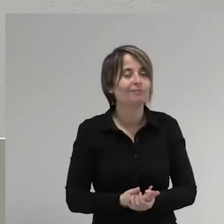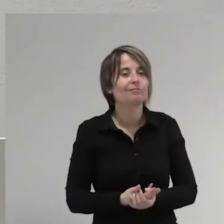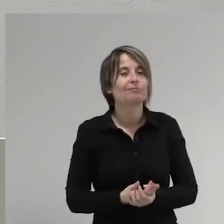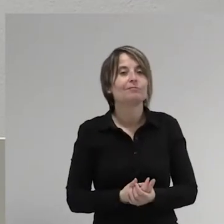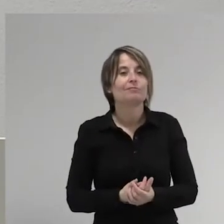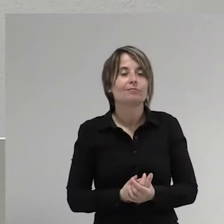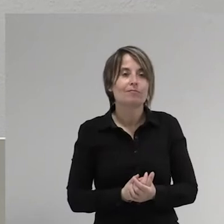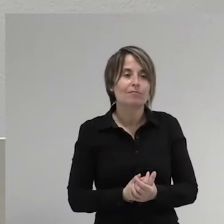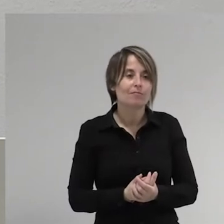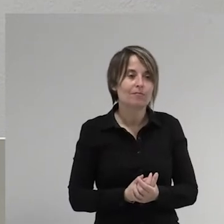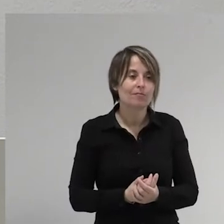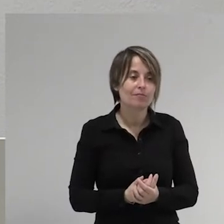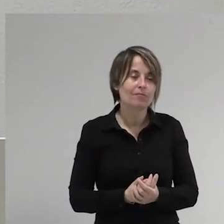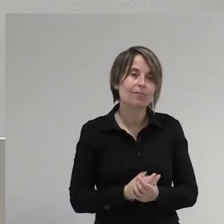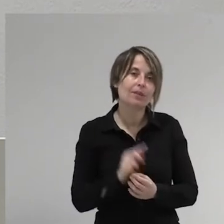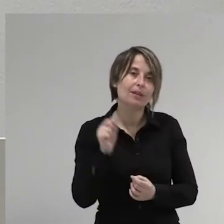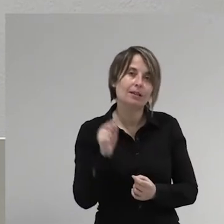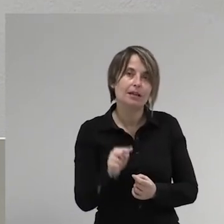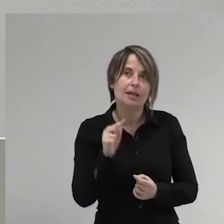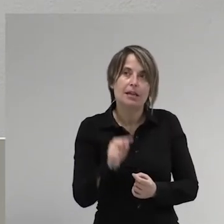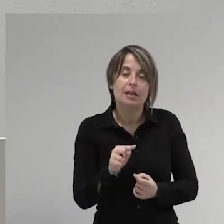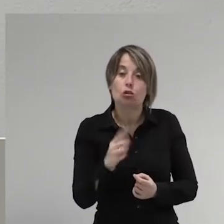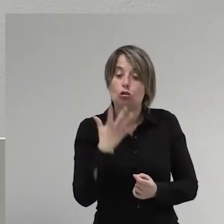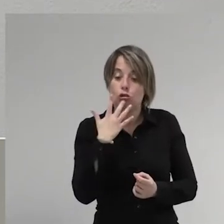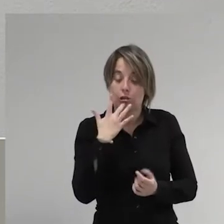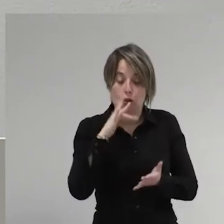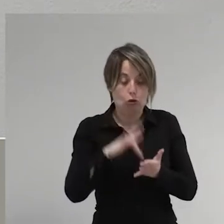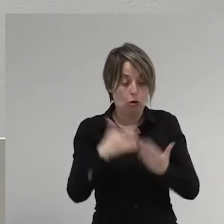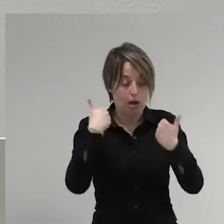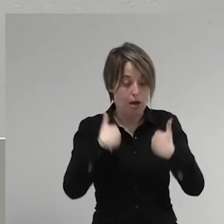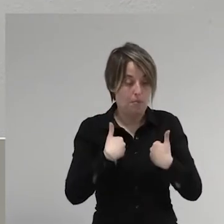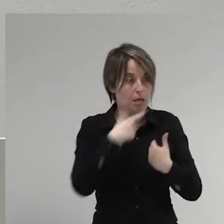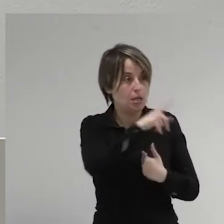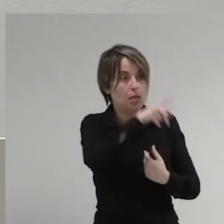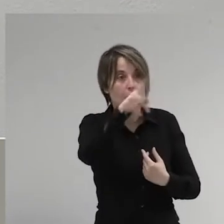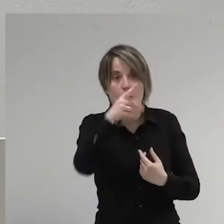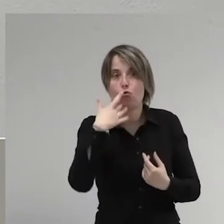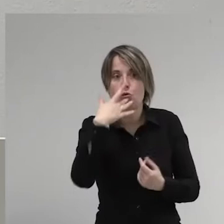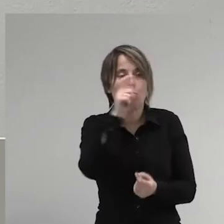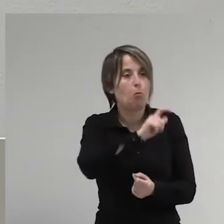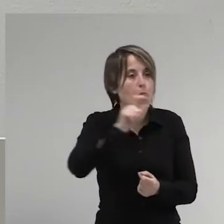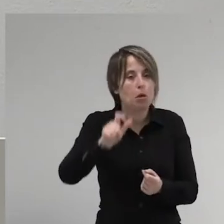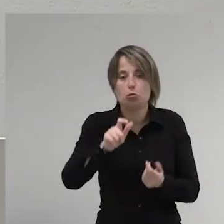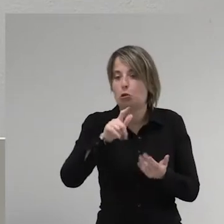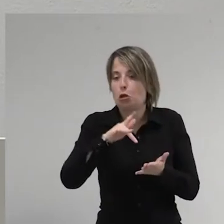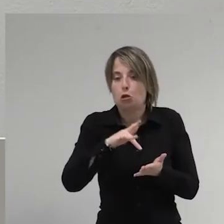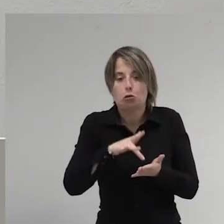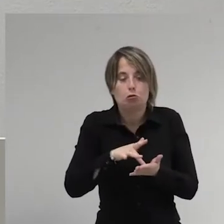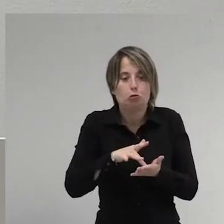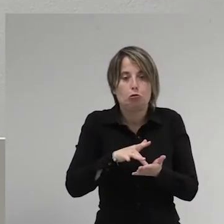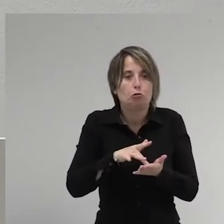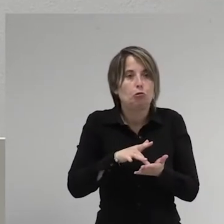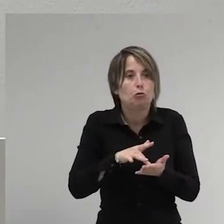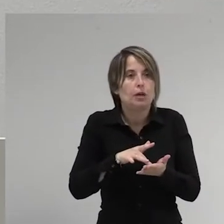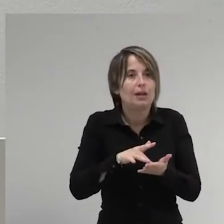Y esto, si puede pasarte a ti o a mí o a personas que no estén atravesadas por la raza,